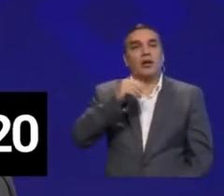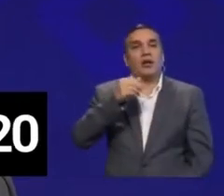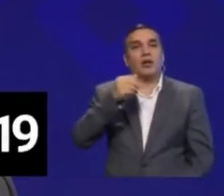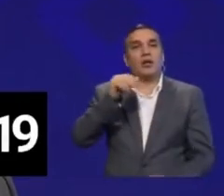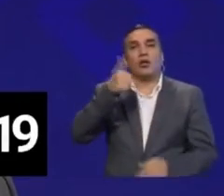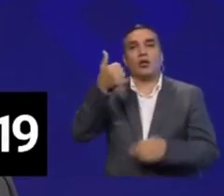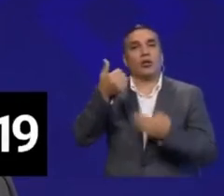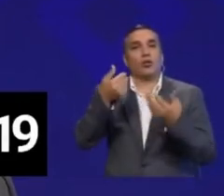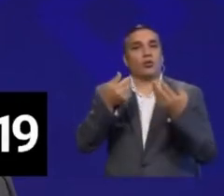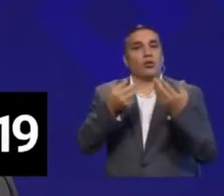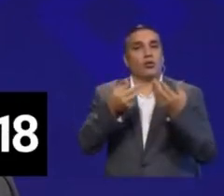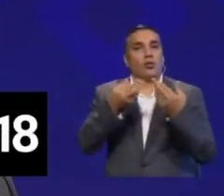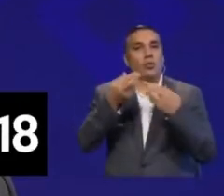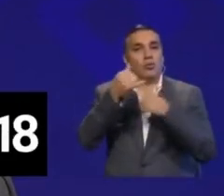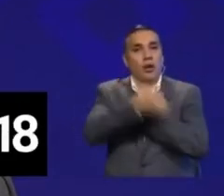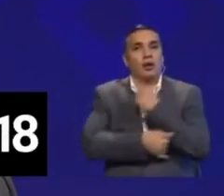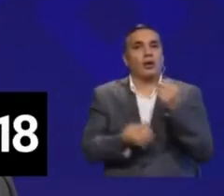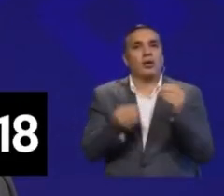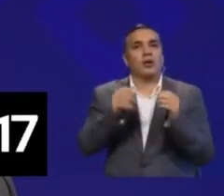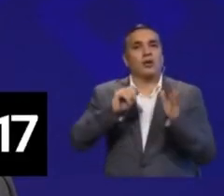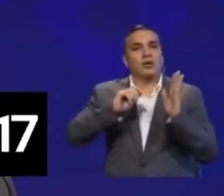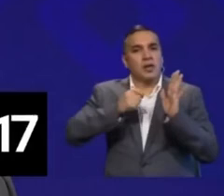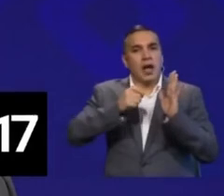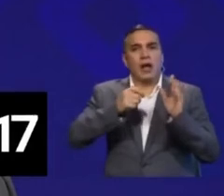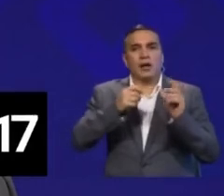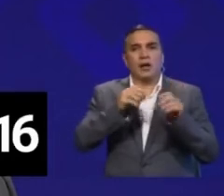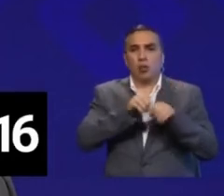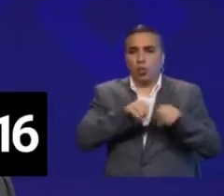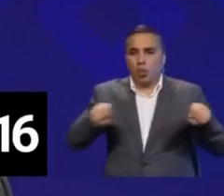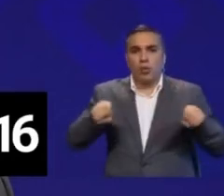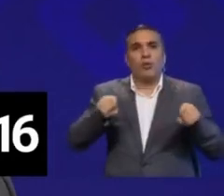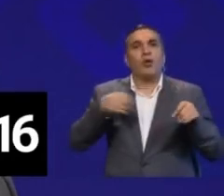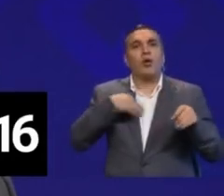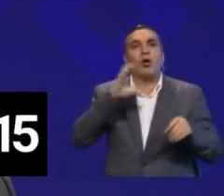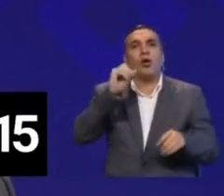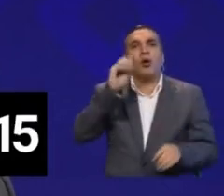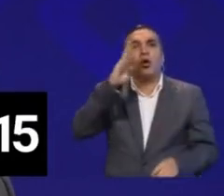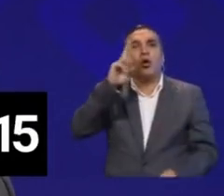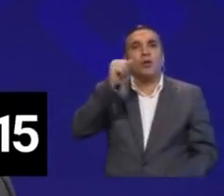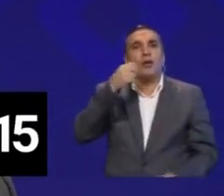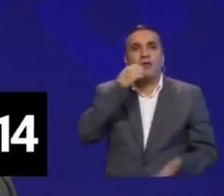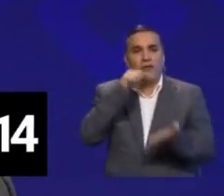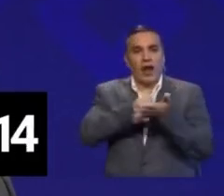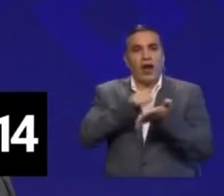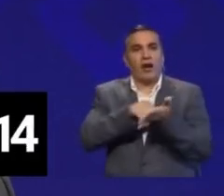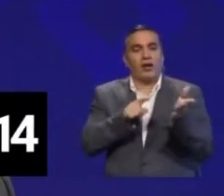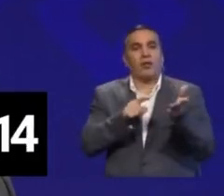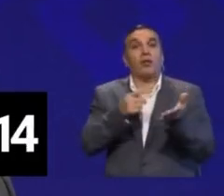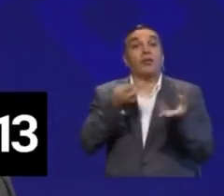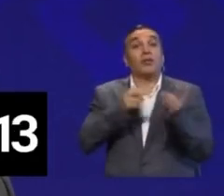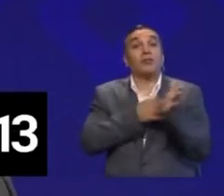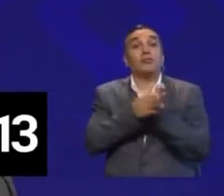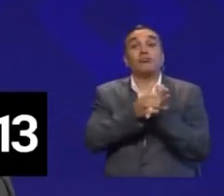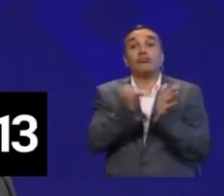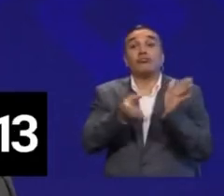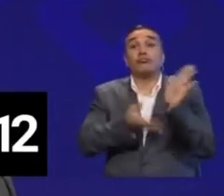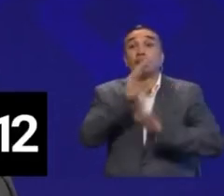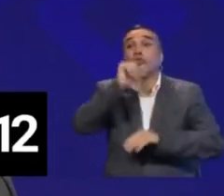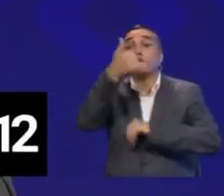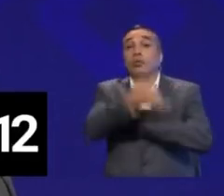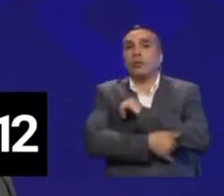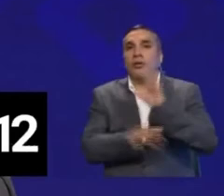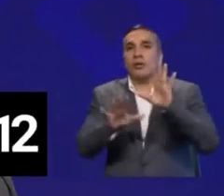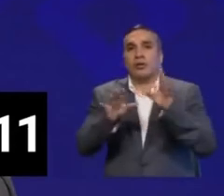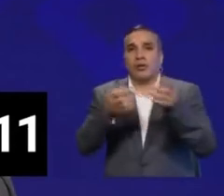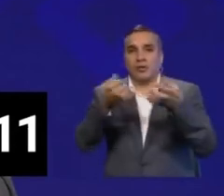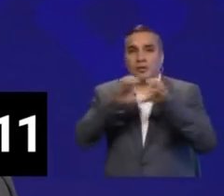llaves, alambre y muchas otras cosas más como tubos de eso. Y en la agricultura, que no salga el cacao de aroma, sino que esas compañías